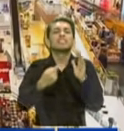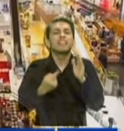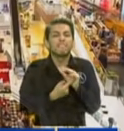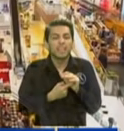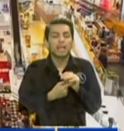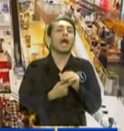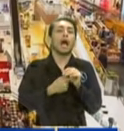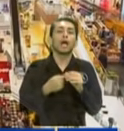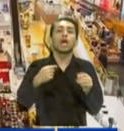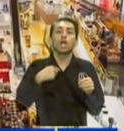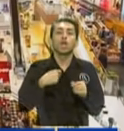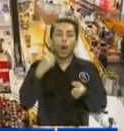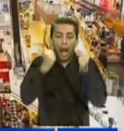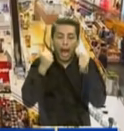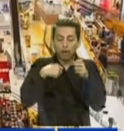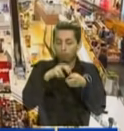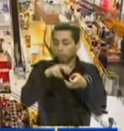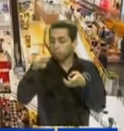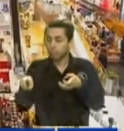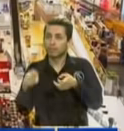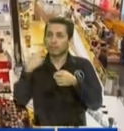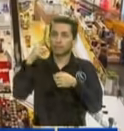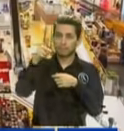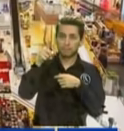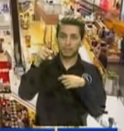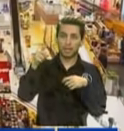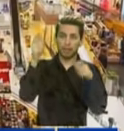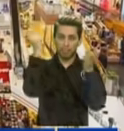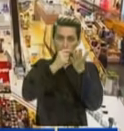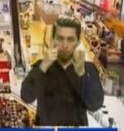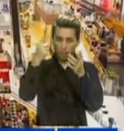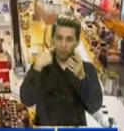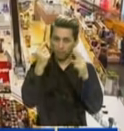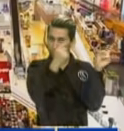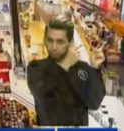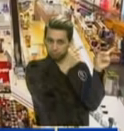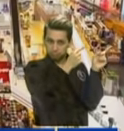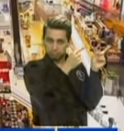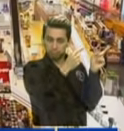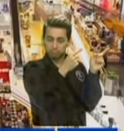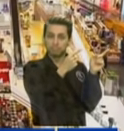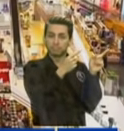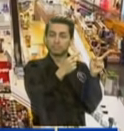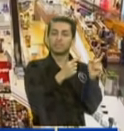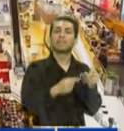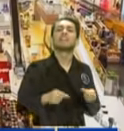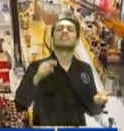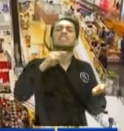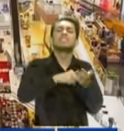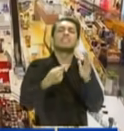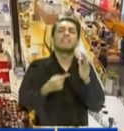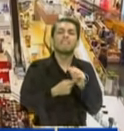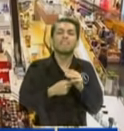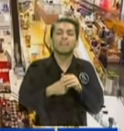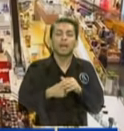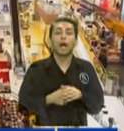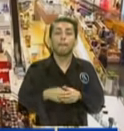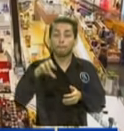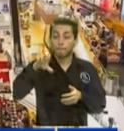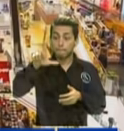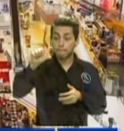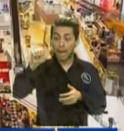que subir. Ahí lo vemos en la gráfica. Lado izquierdo de la pantalla es una plaza comercial. Es abierta.